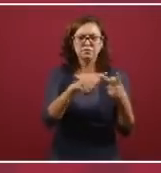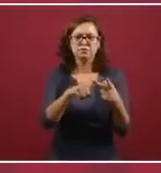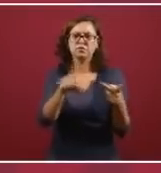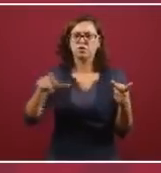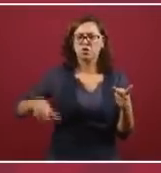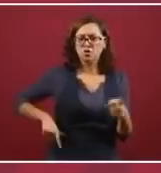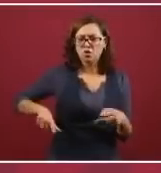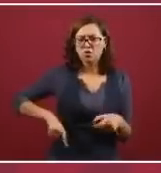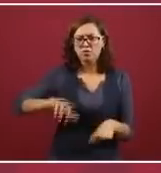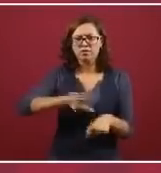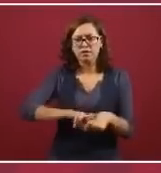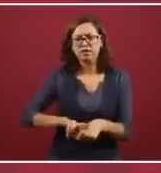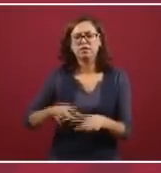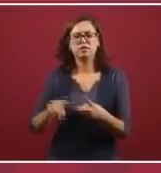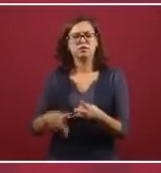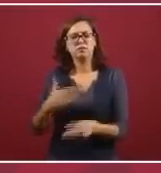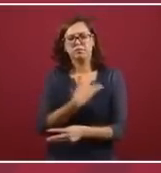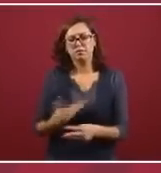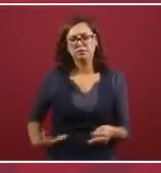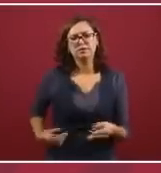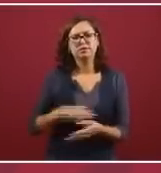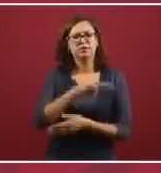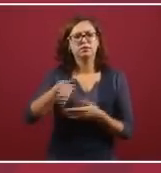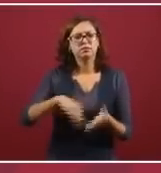gobernadores, presidentes municipales,